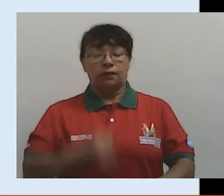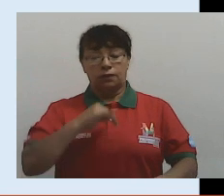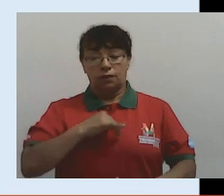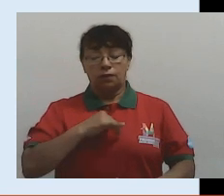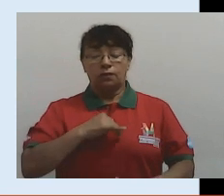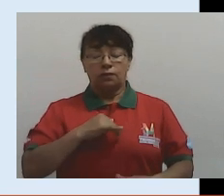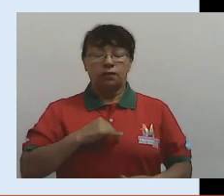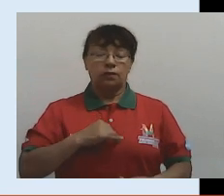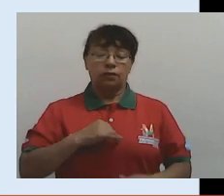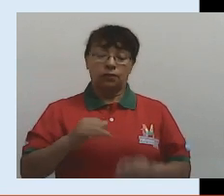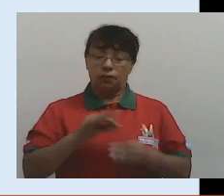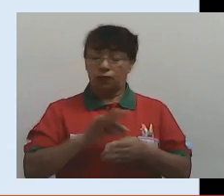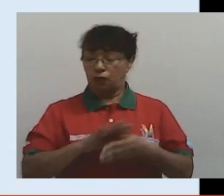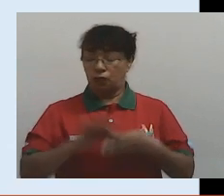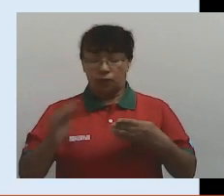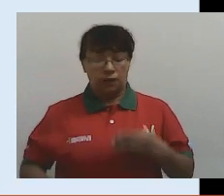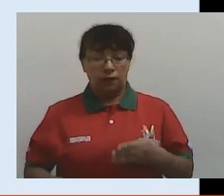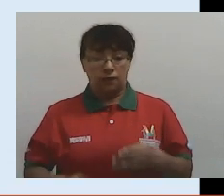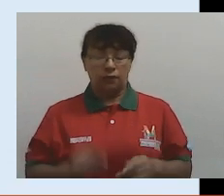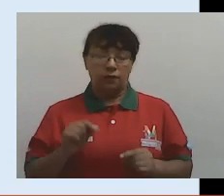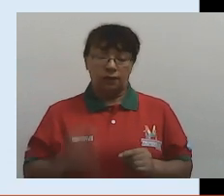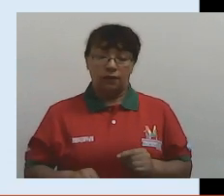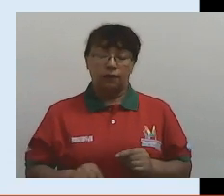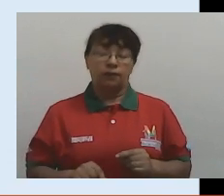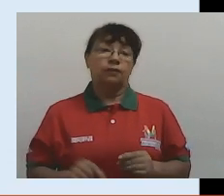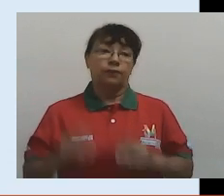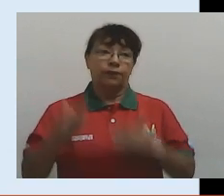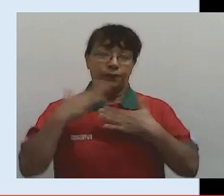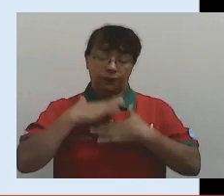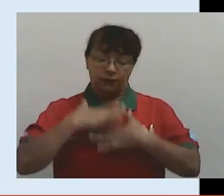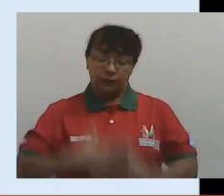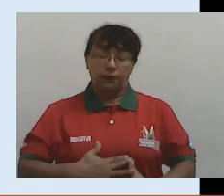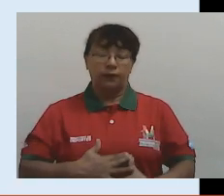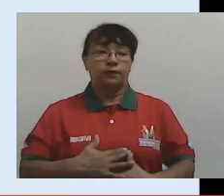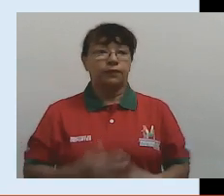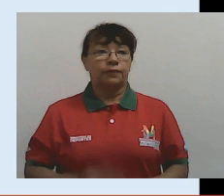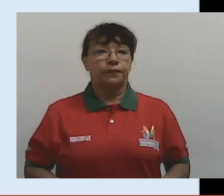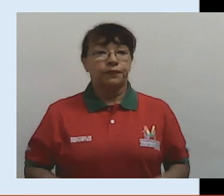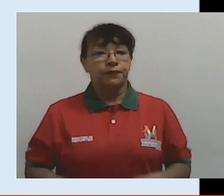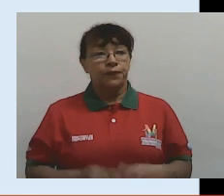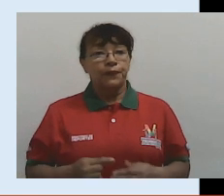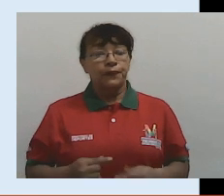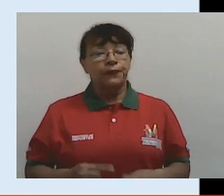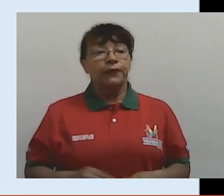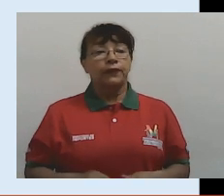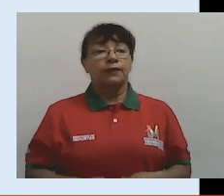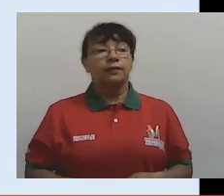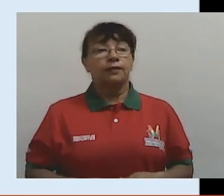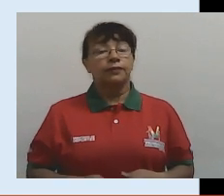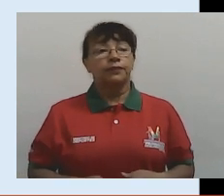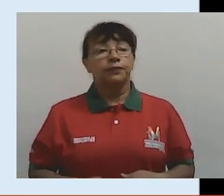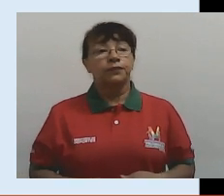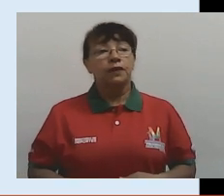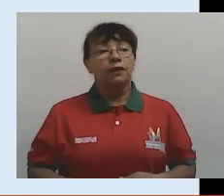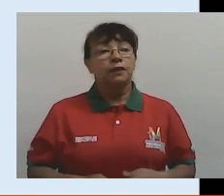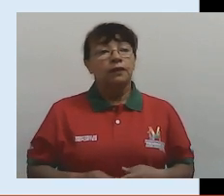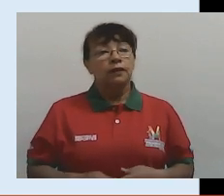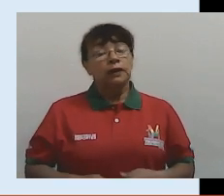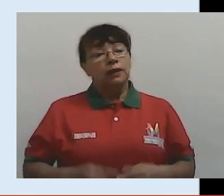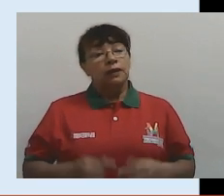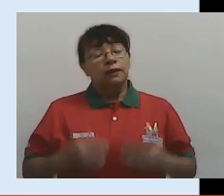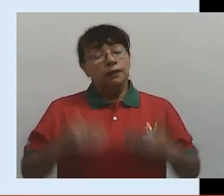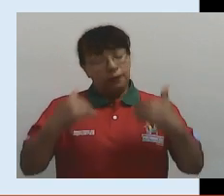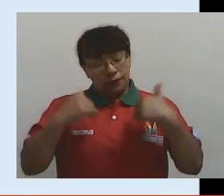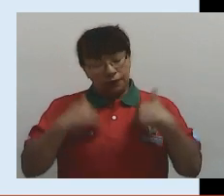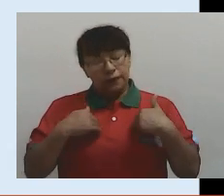es suficiente para que nosotros podamos darle serenidad a ese evento, tranquilidad. También, obviamente,